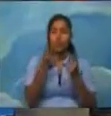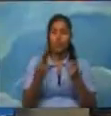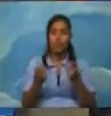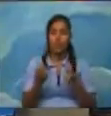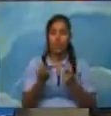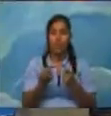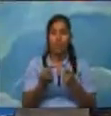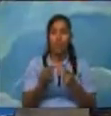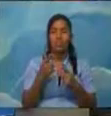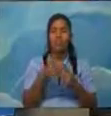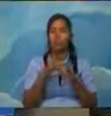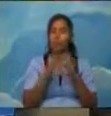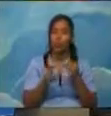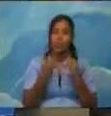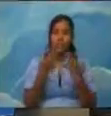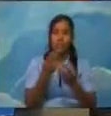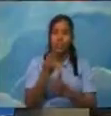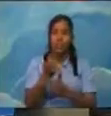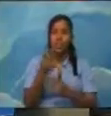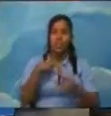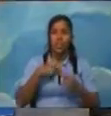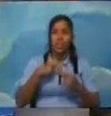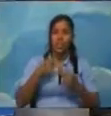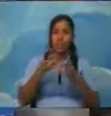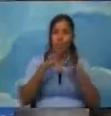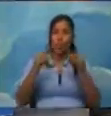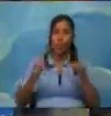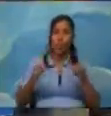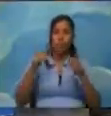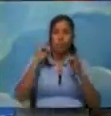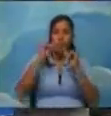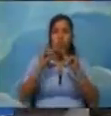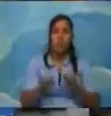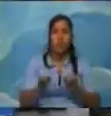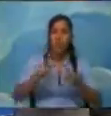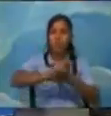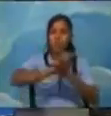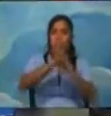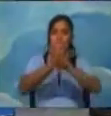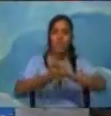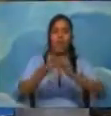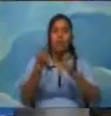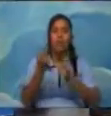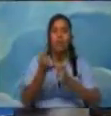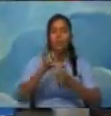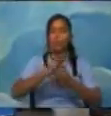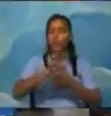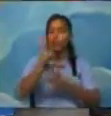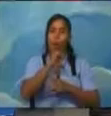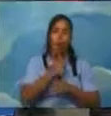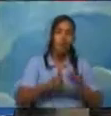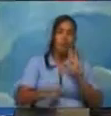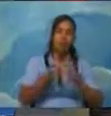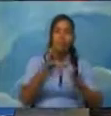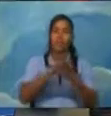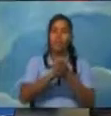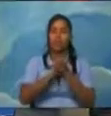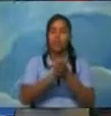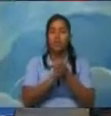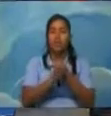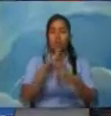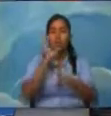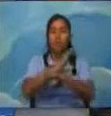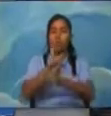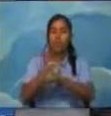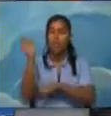bolsillo, en tu cartera, en el bolso, en el dinero. Se acabó el dinero. Terminó en un chiquero cuidando